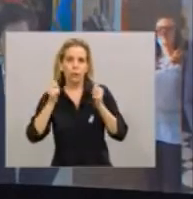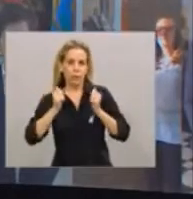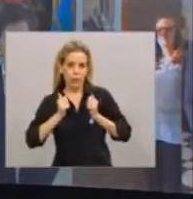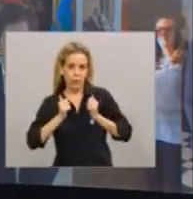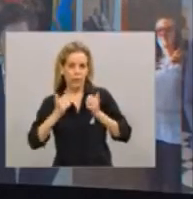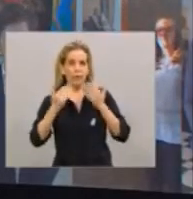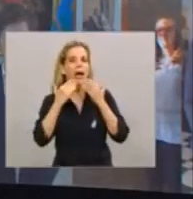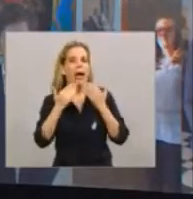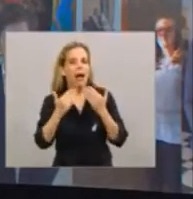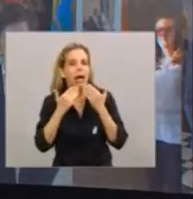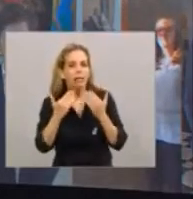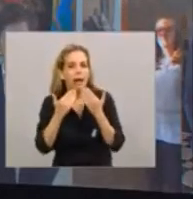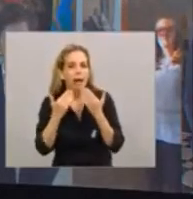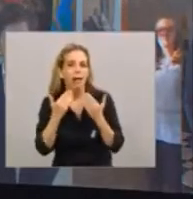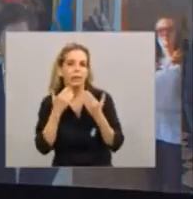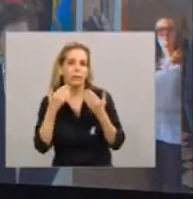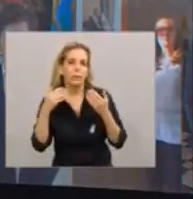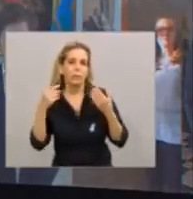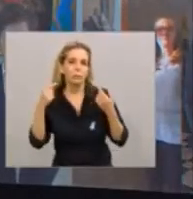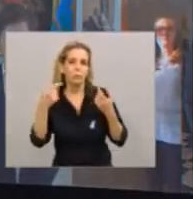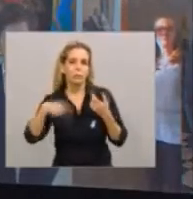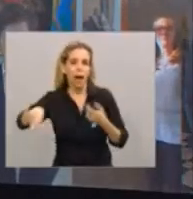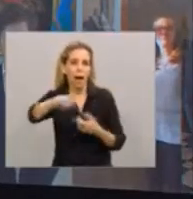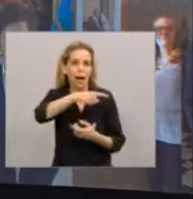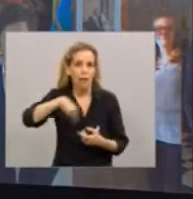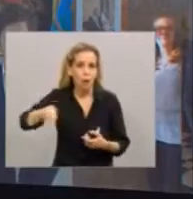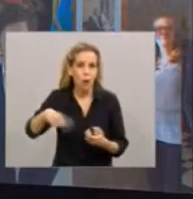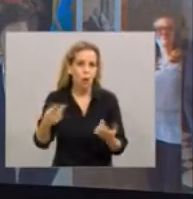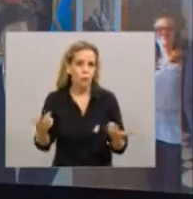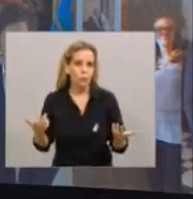gracias a todos por acompañarme gracias